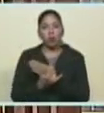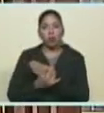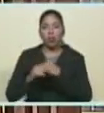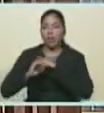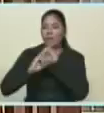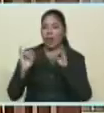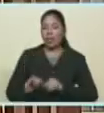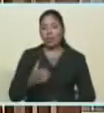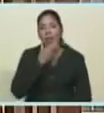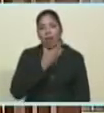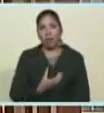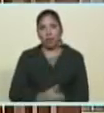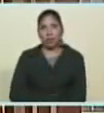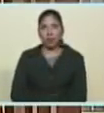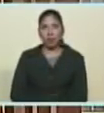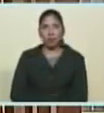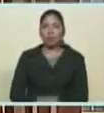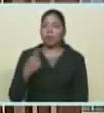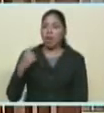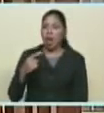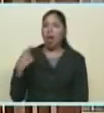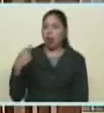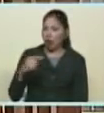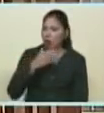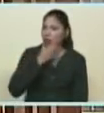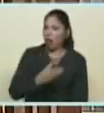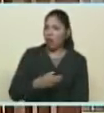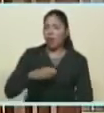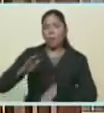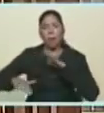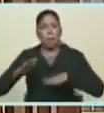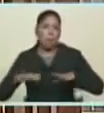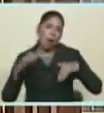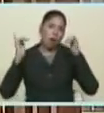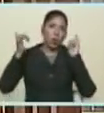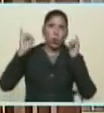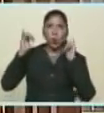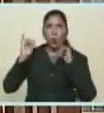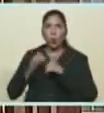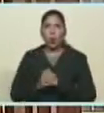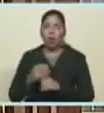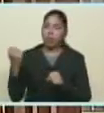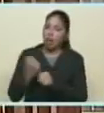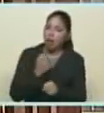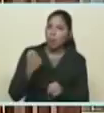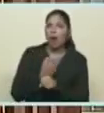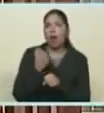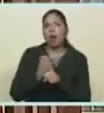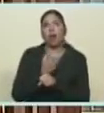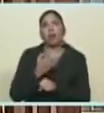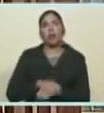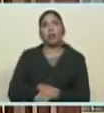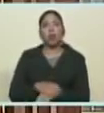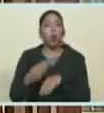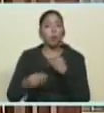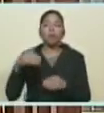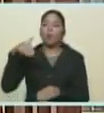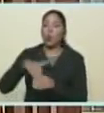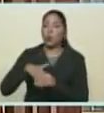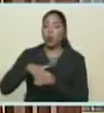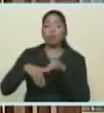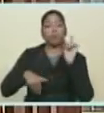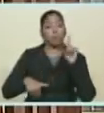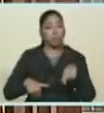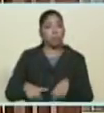Felices. Vamos a tener Navidades parrandeando, trabajando y votando. Así